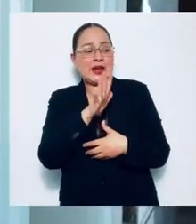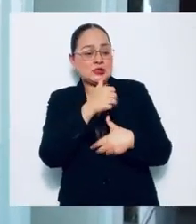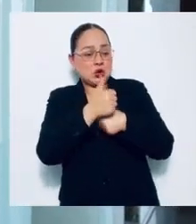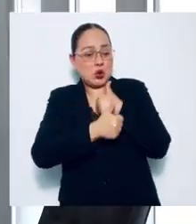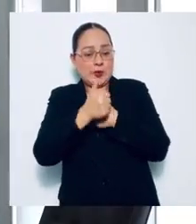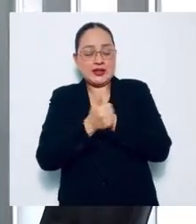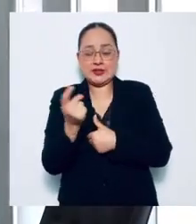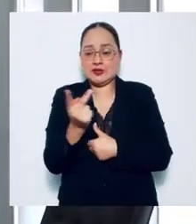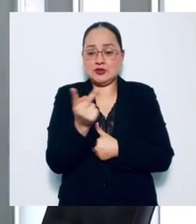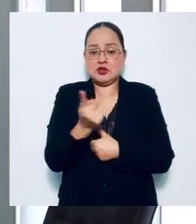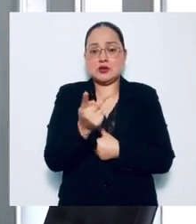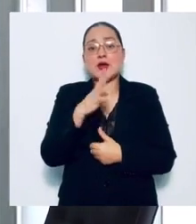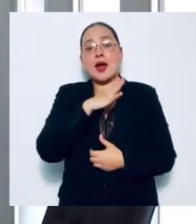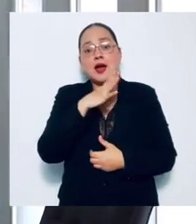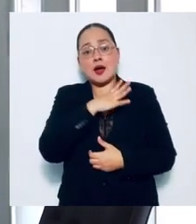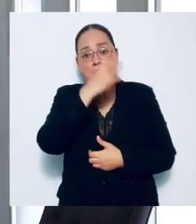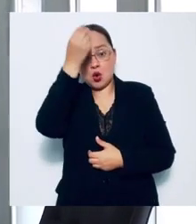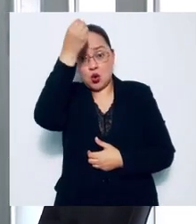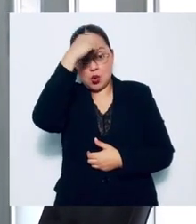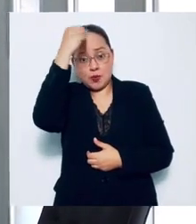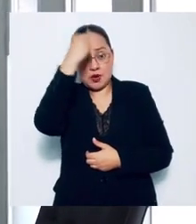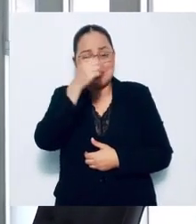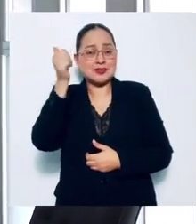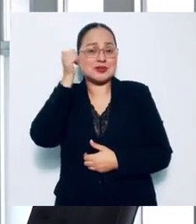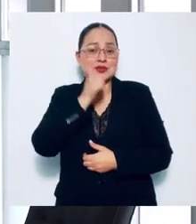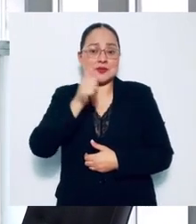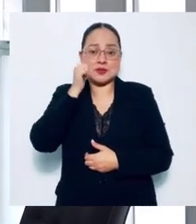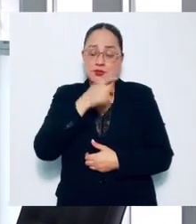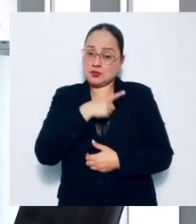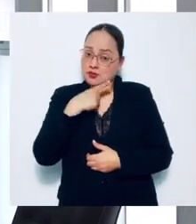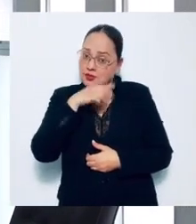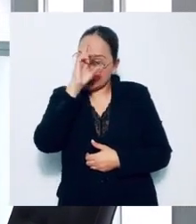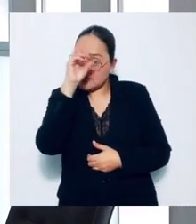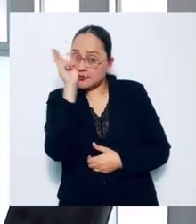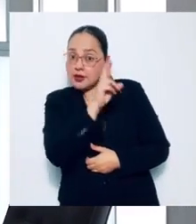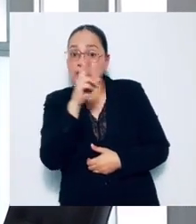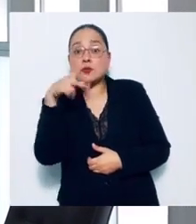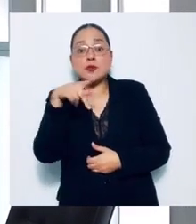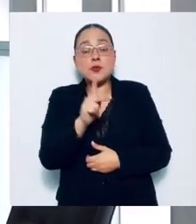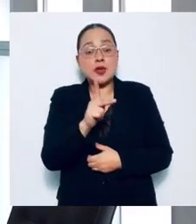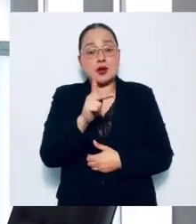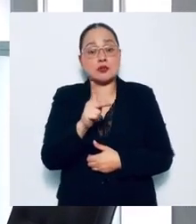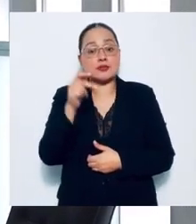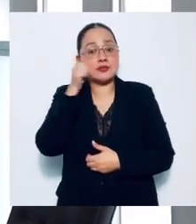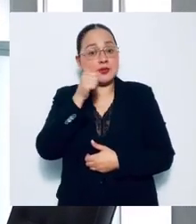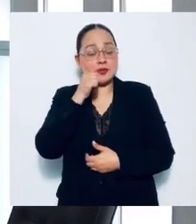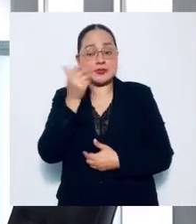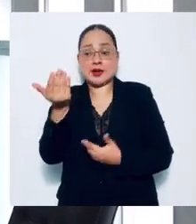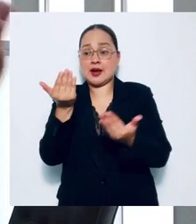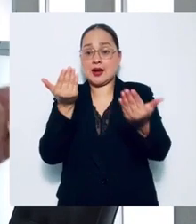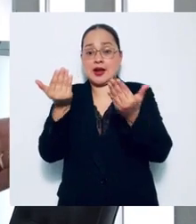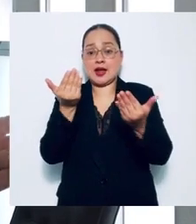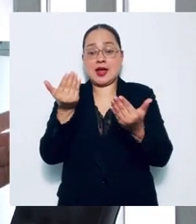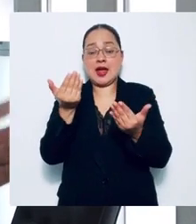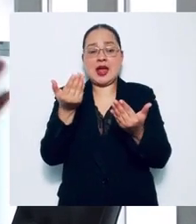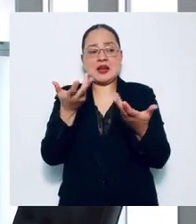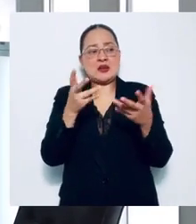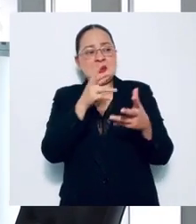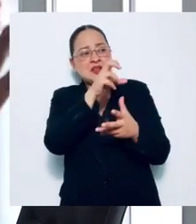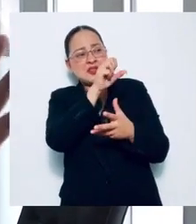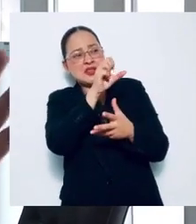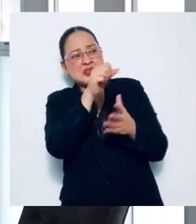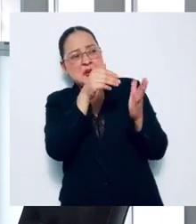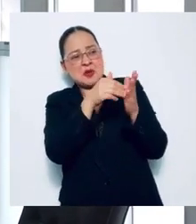las marchas son 2 puntos de vista que siempre, ante todo, hay que respetar, pero ahí está la diferencia.